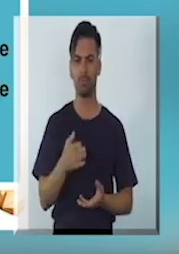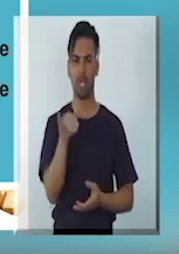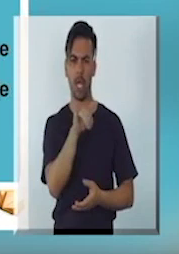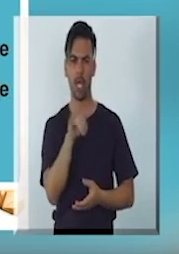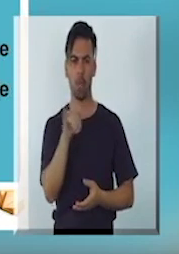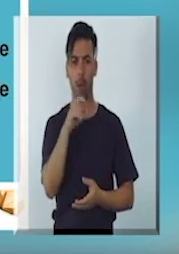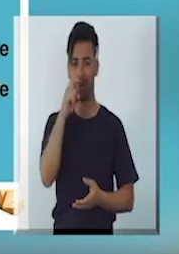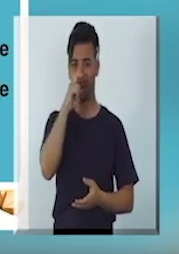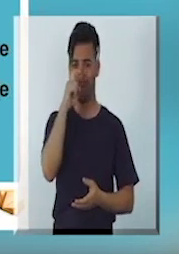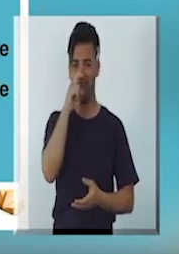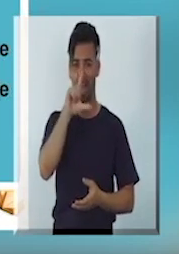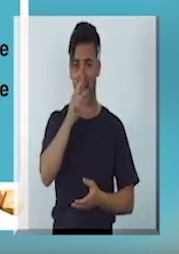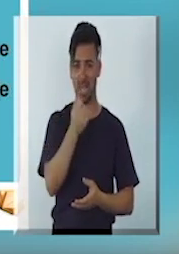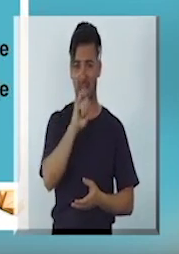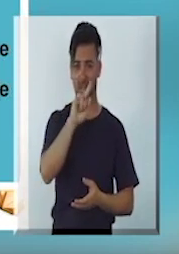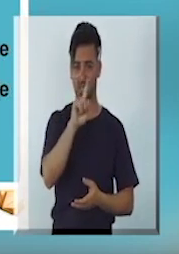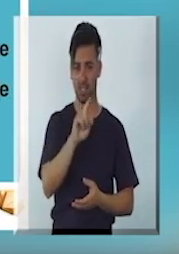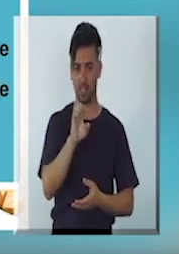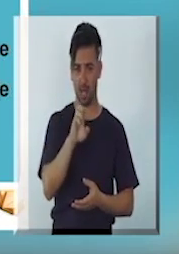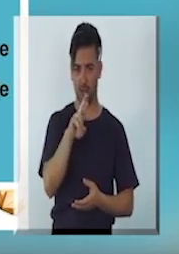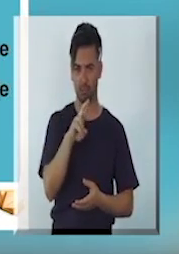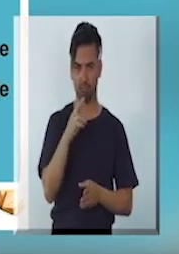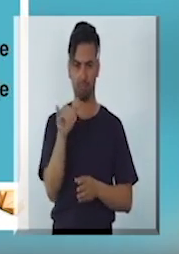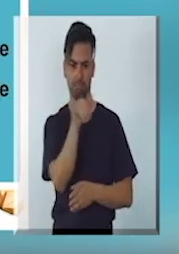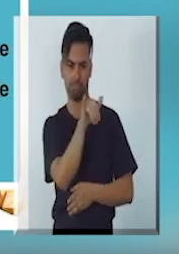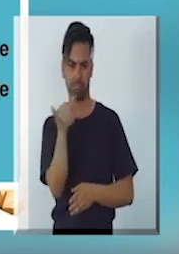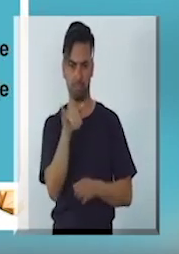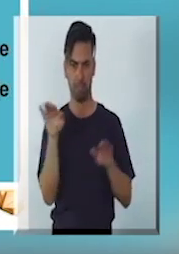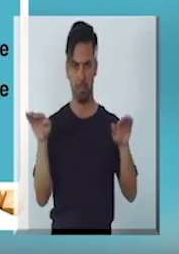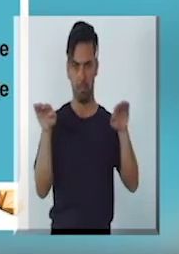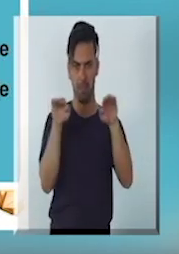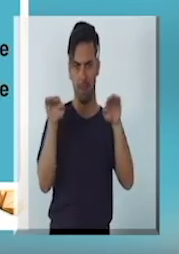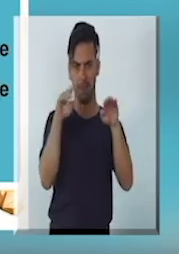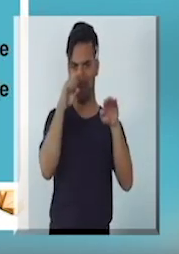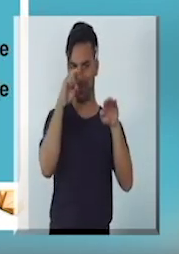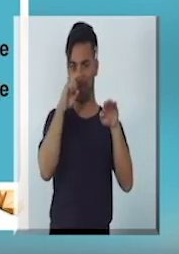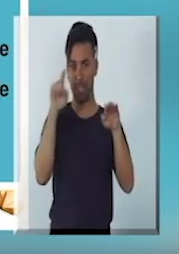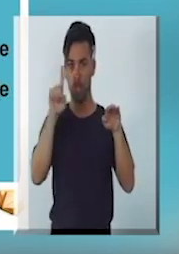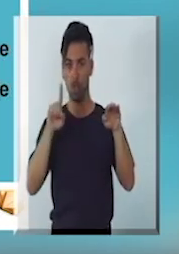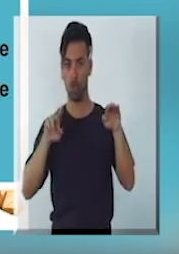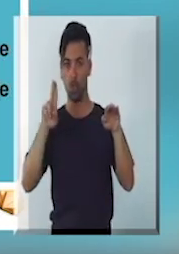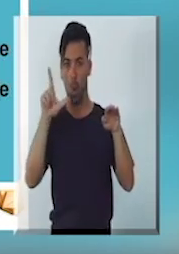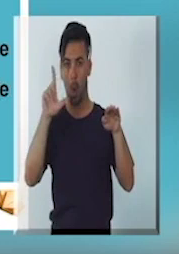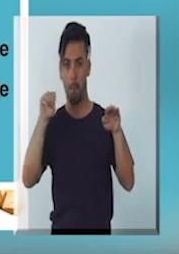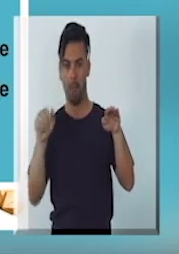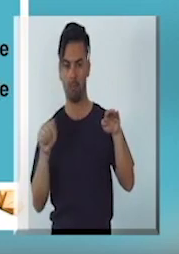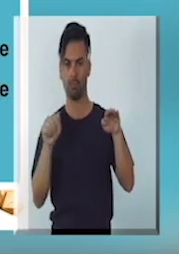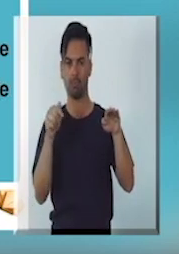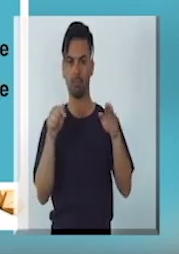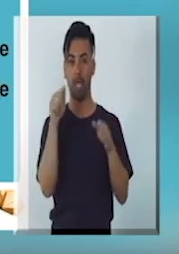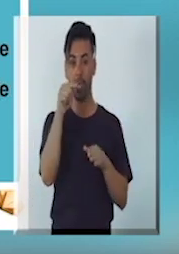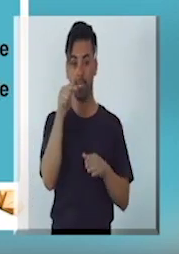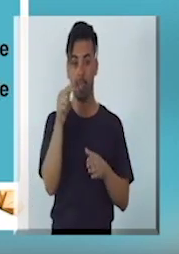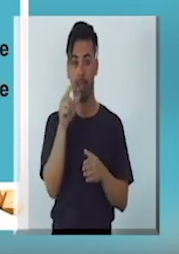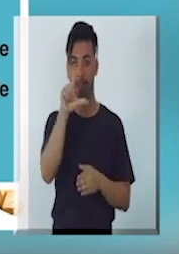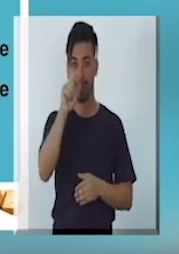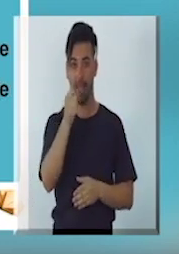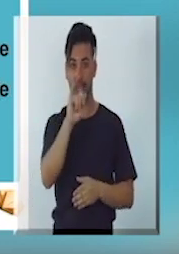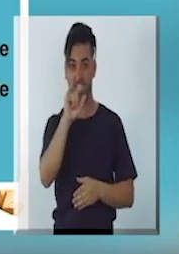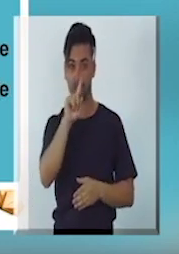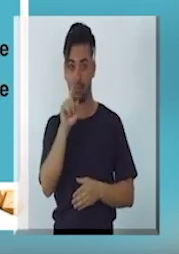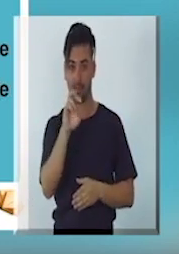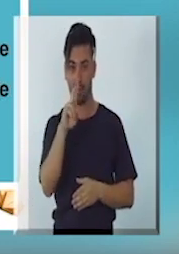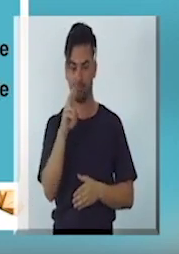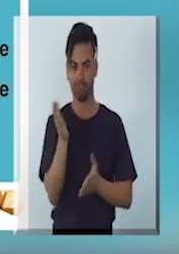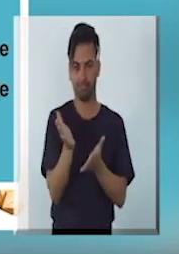sea igual a la edad de Zulma, yo tendría que a Laisel quitarle 7 años para que tenga